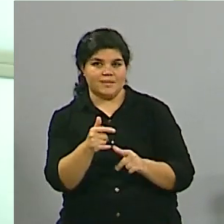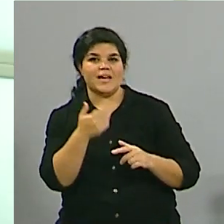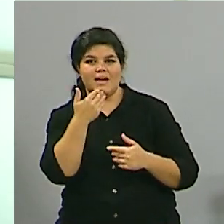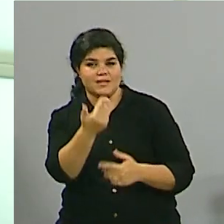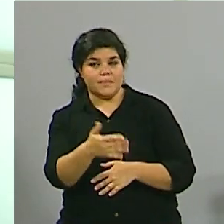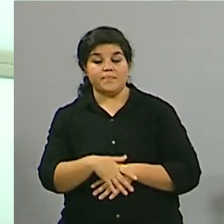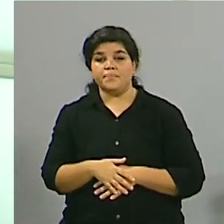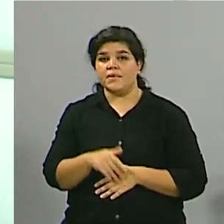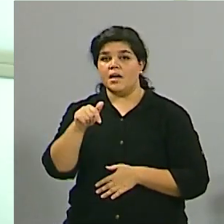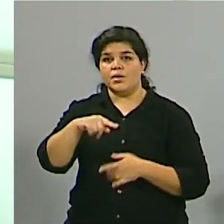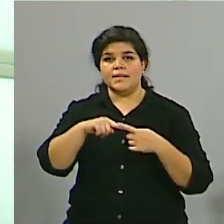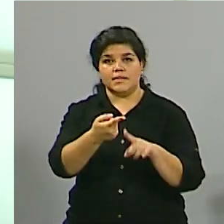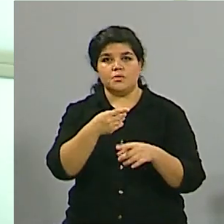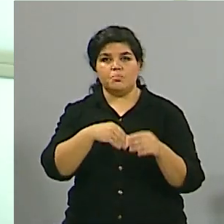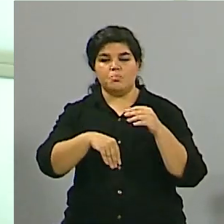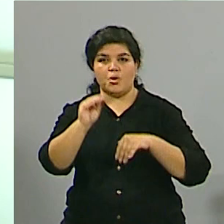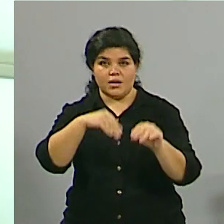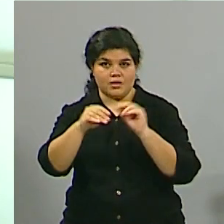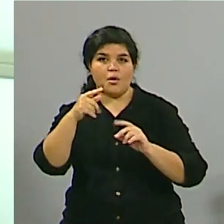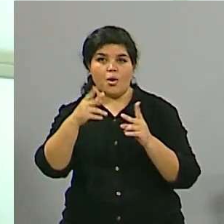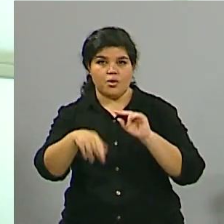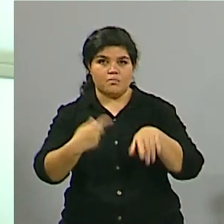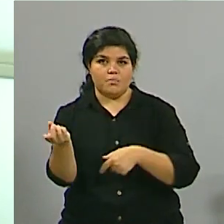Estamos en Chat Político, vamos a una pausa, ya volvemos.